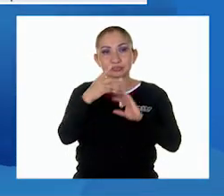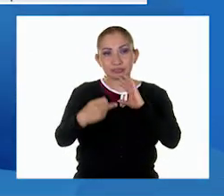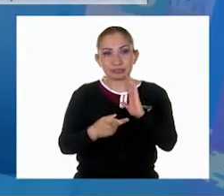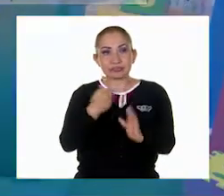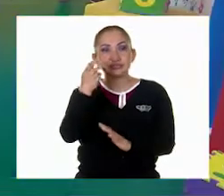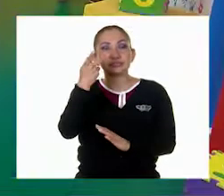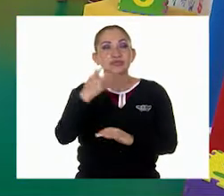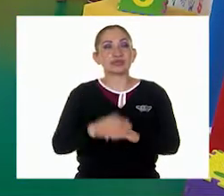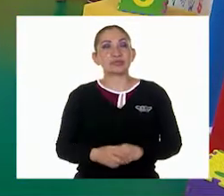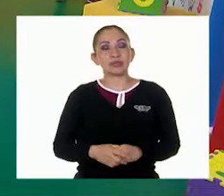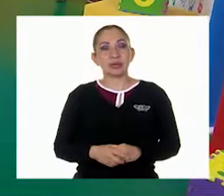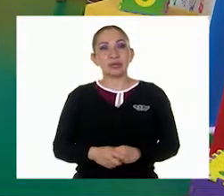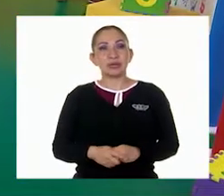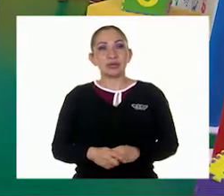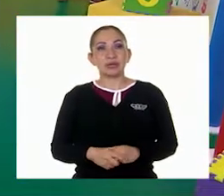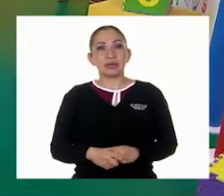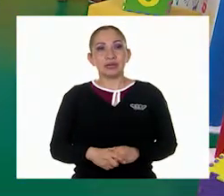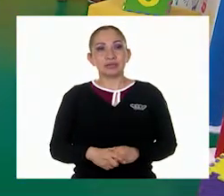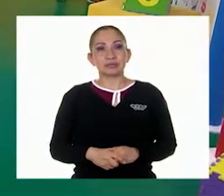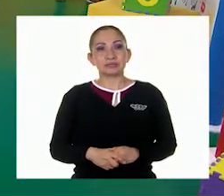es reutilizar.